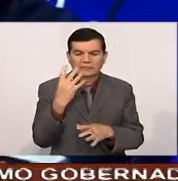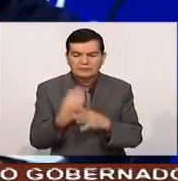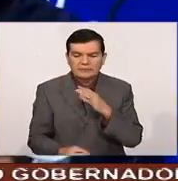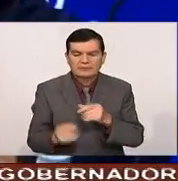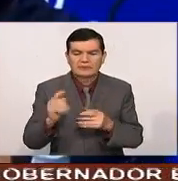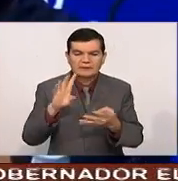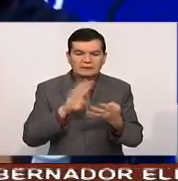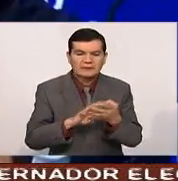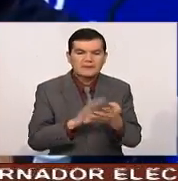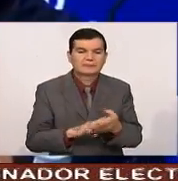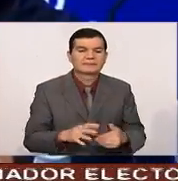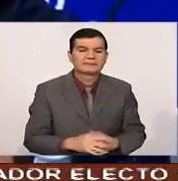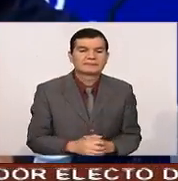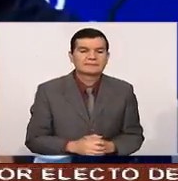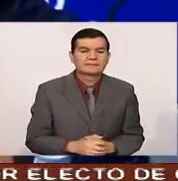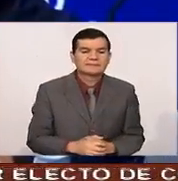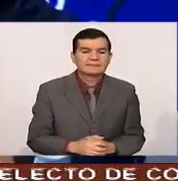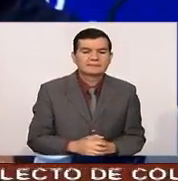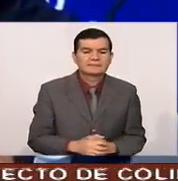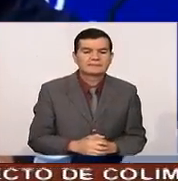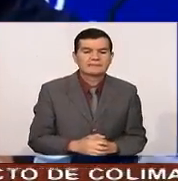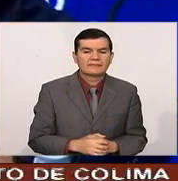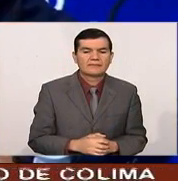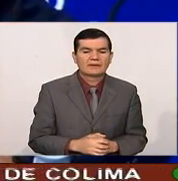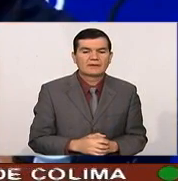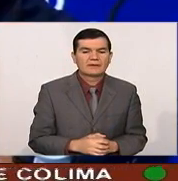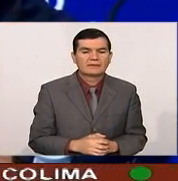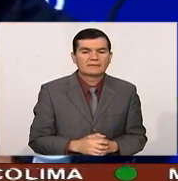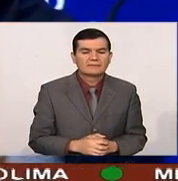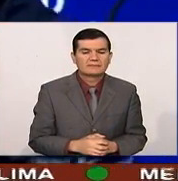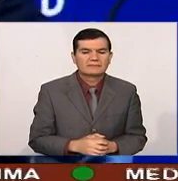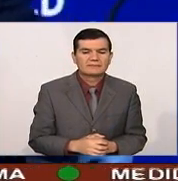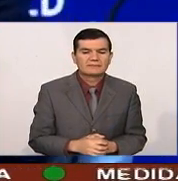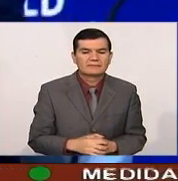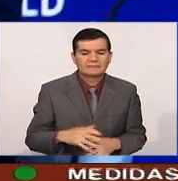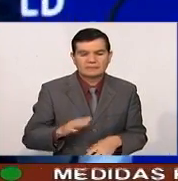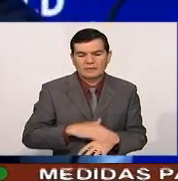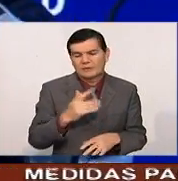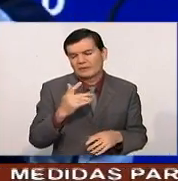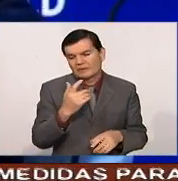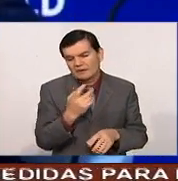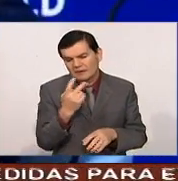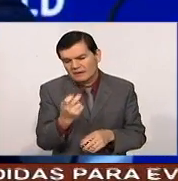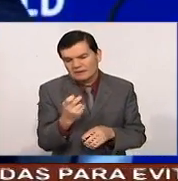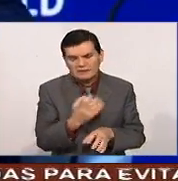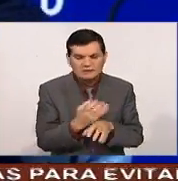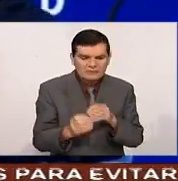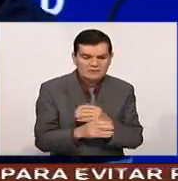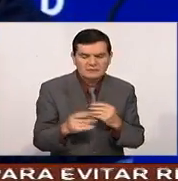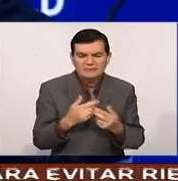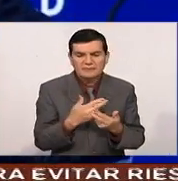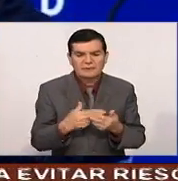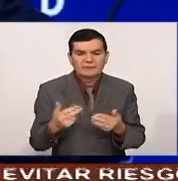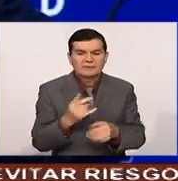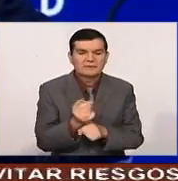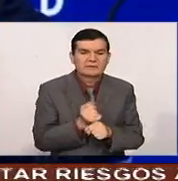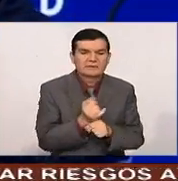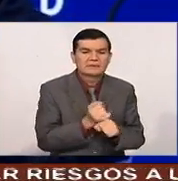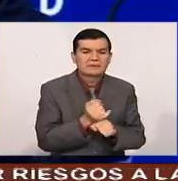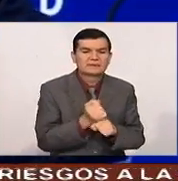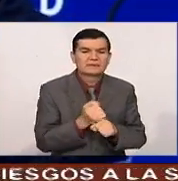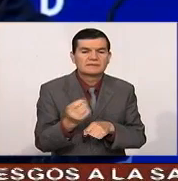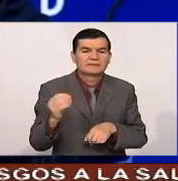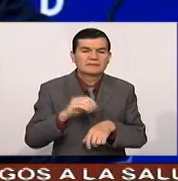del penal, por las razones y por lo que resulta la investigación que